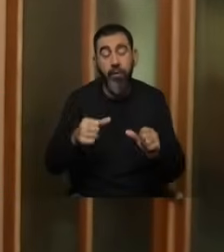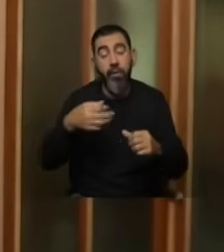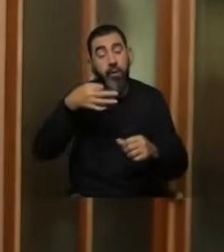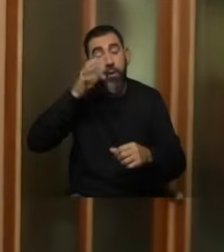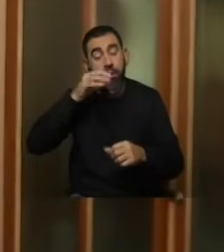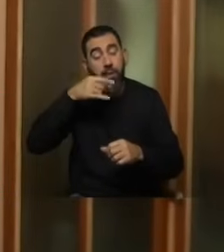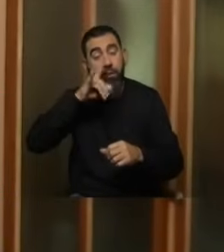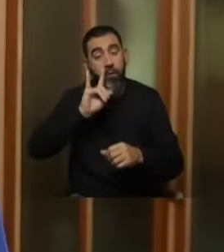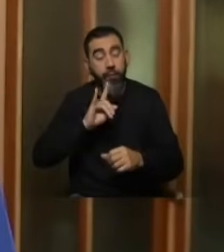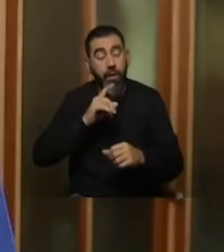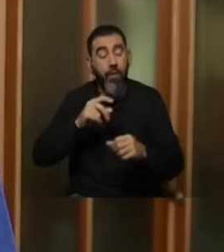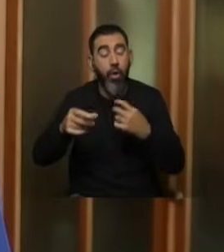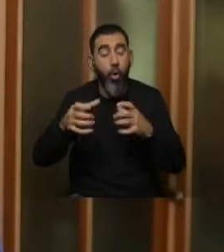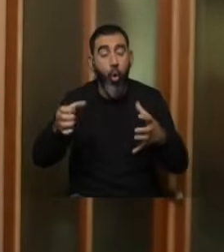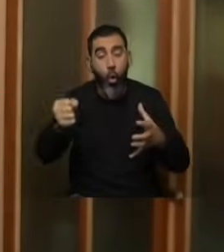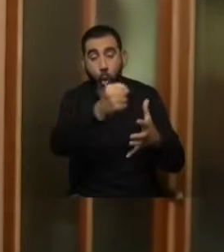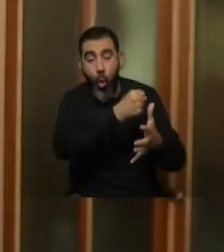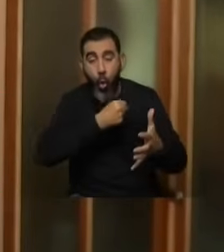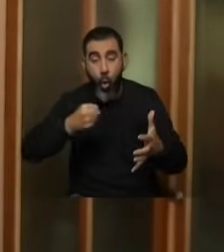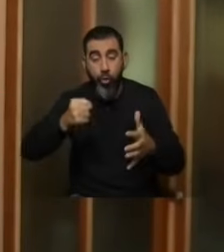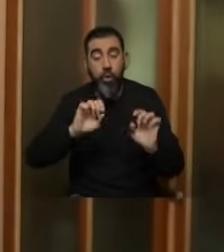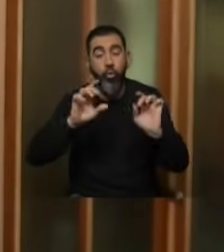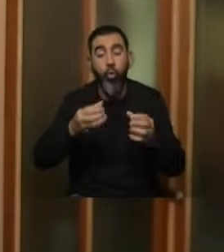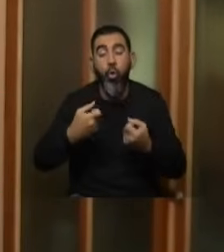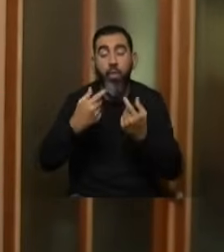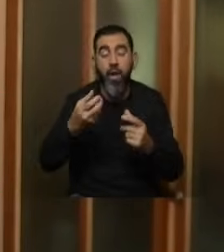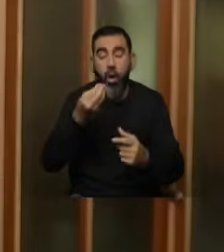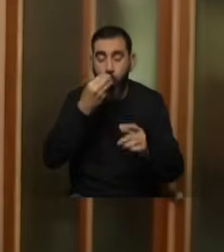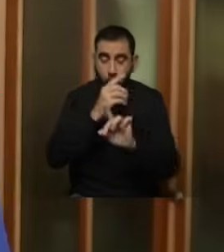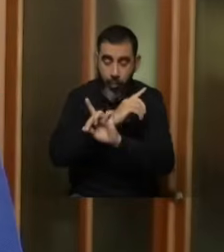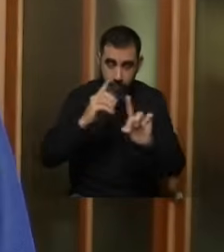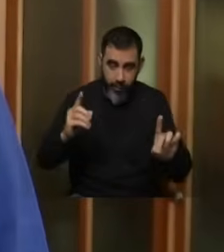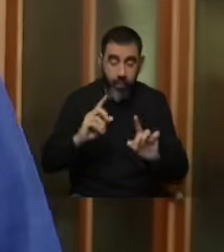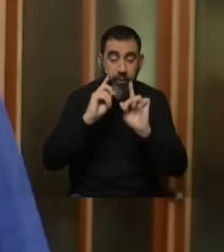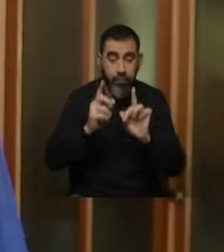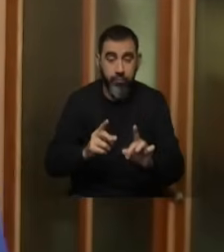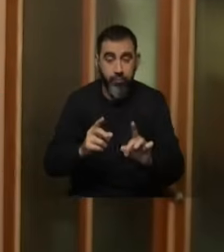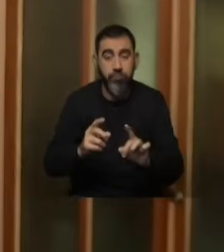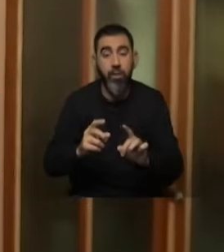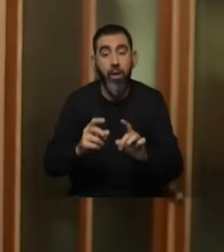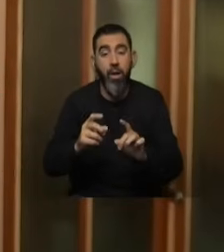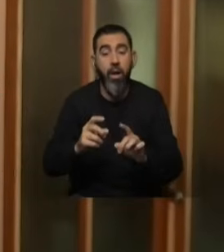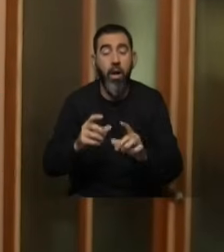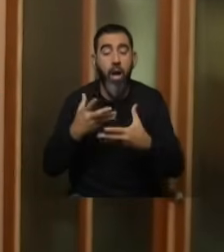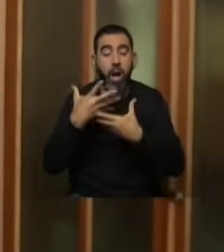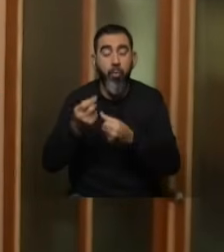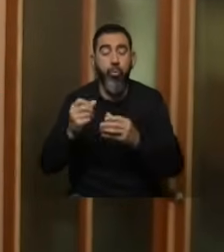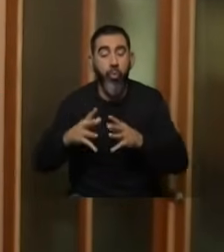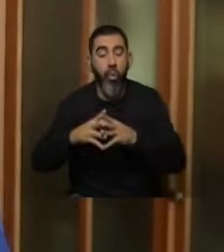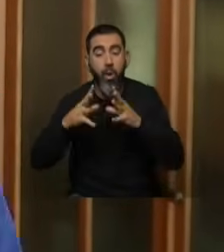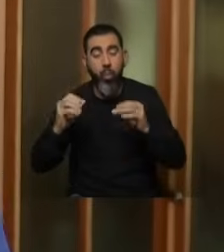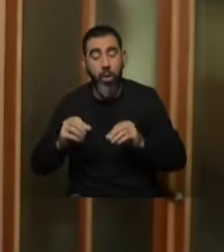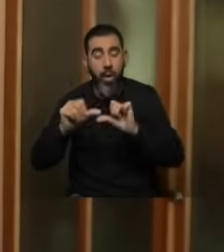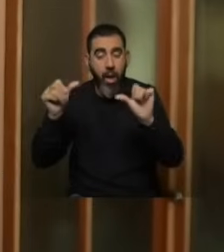y y ollas no solamente dan comida también hacen apoyo escolar hacen actividades